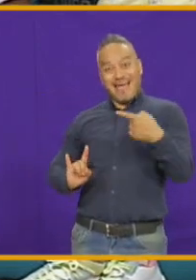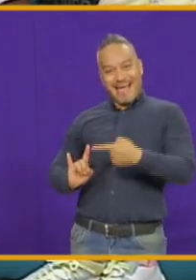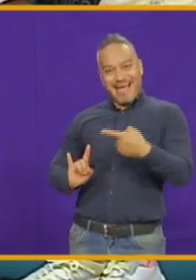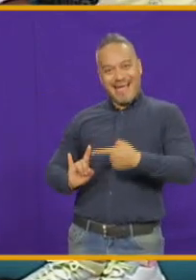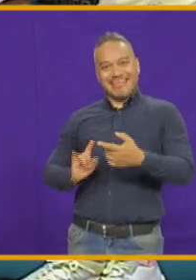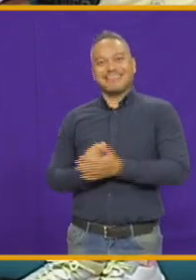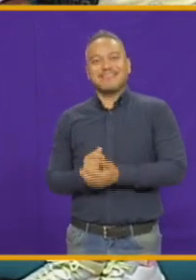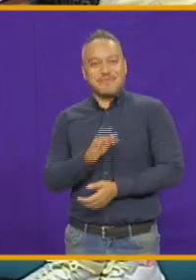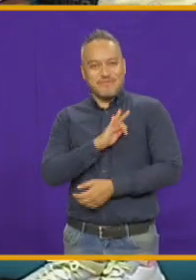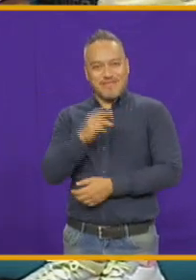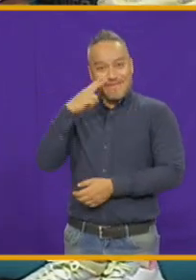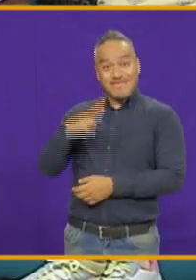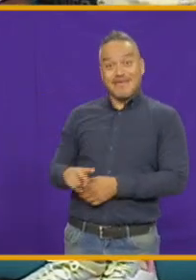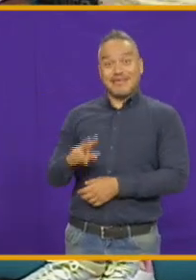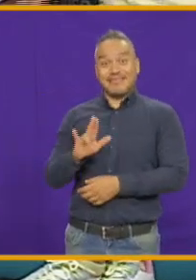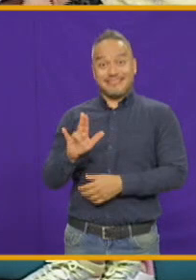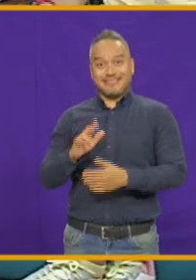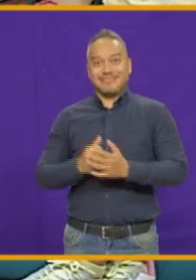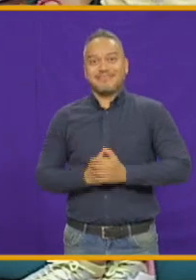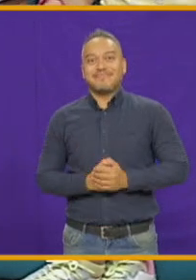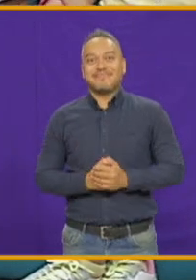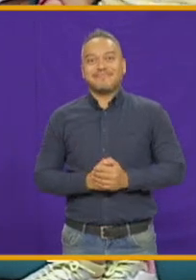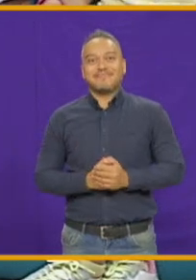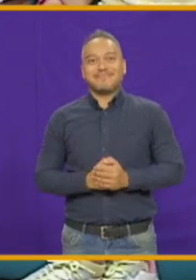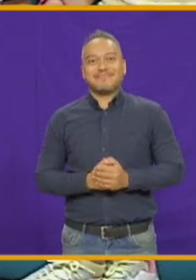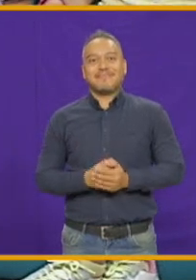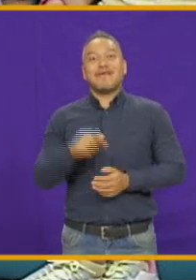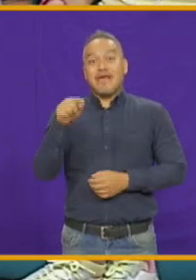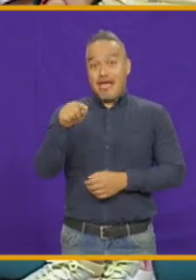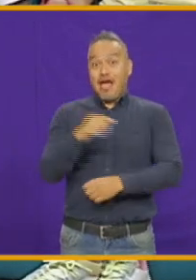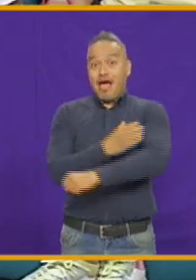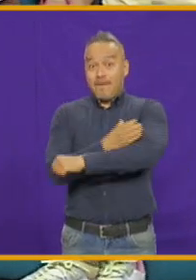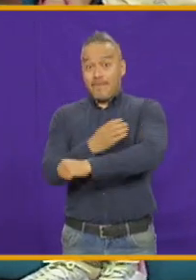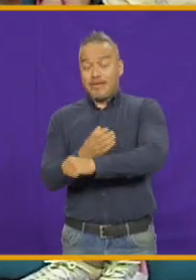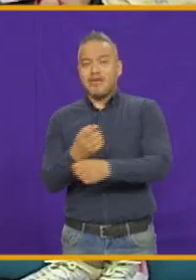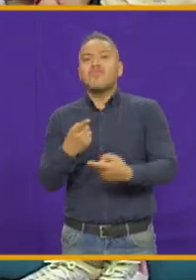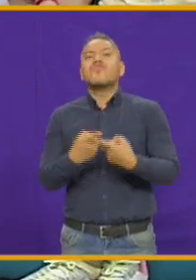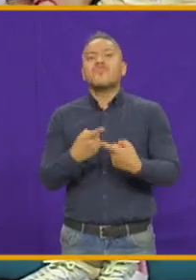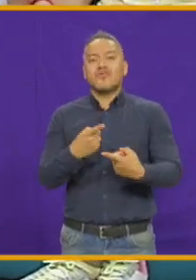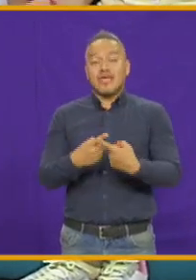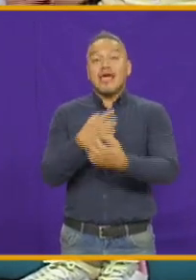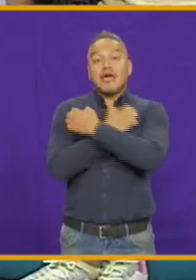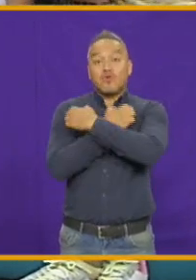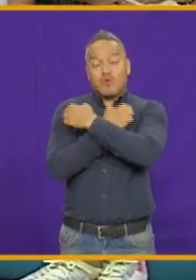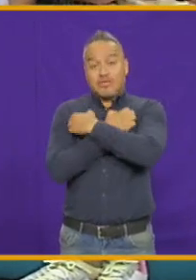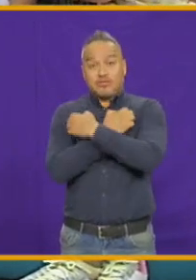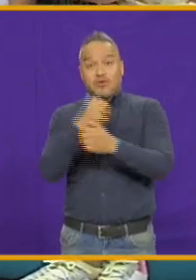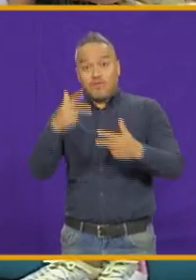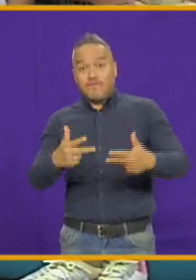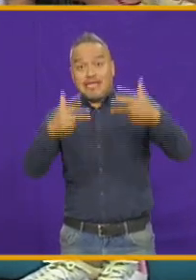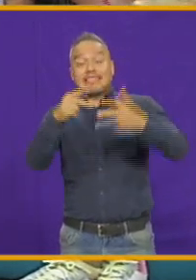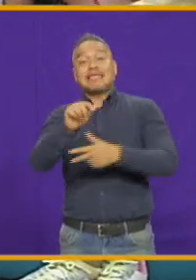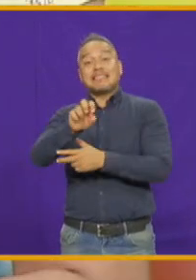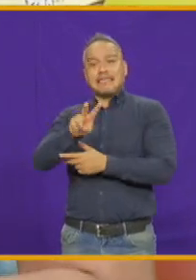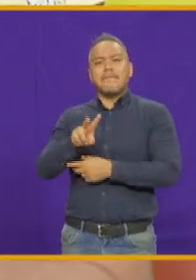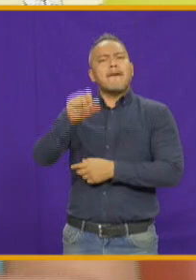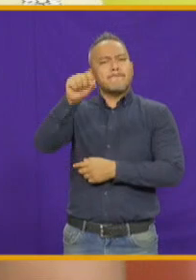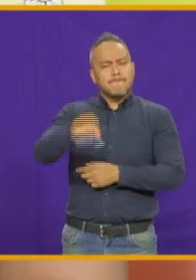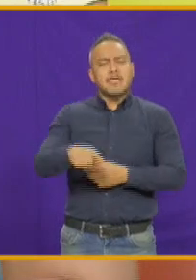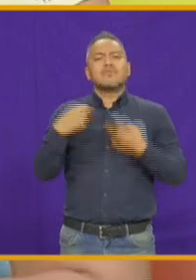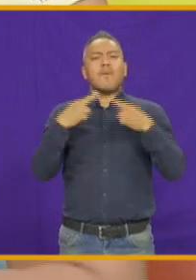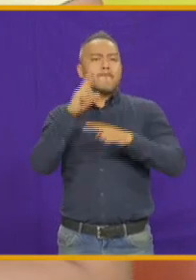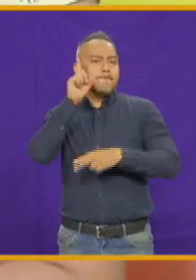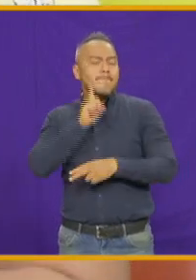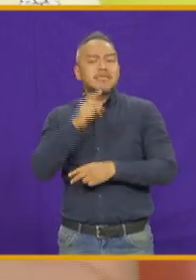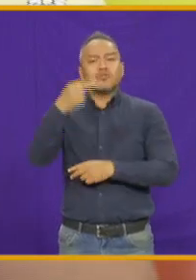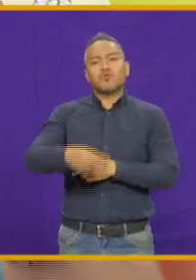Sí aquí está el maestro ahí nos acompaña de educación a distancia de la cepa así como la maestra Maricruz nogal que ella nos